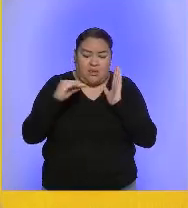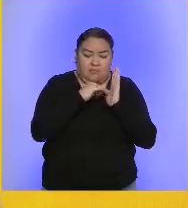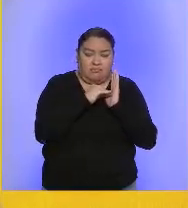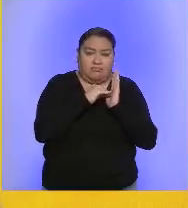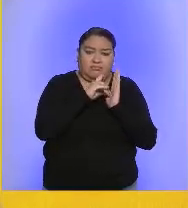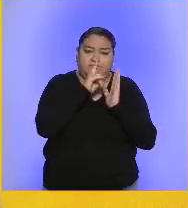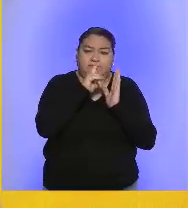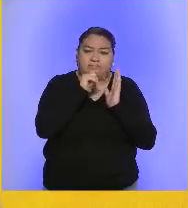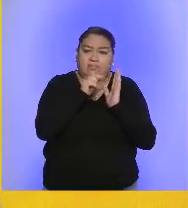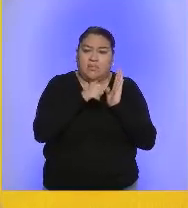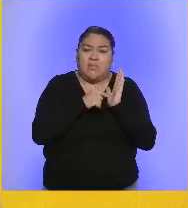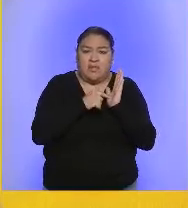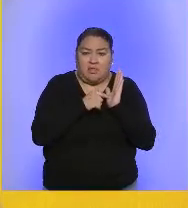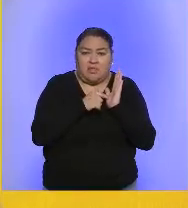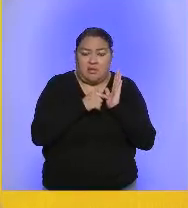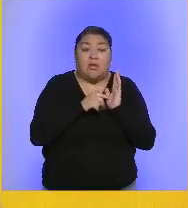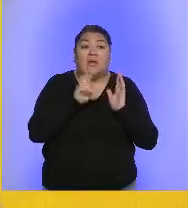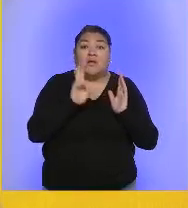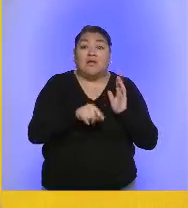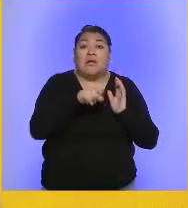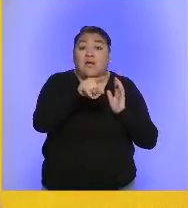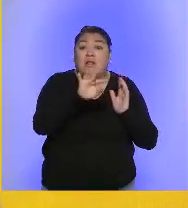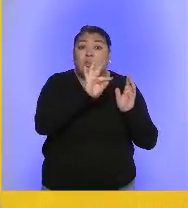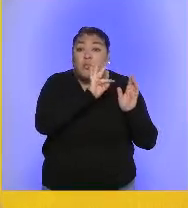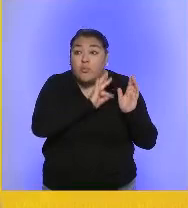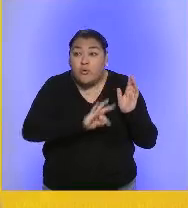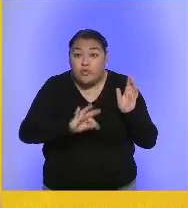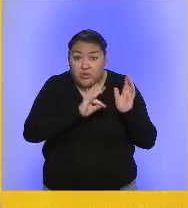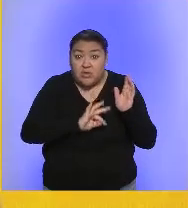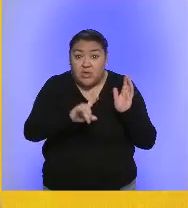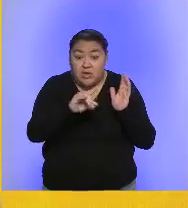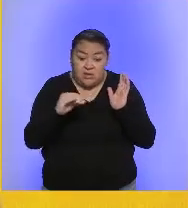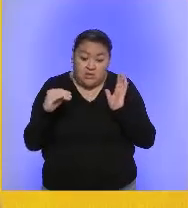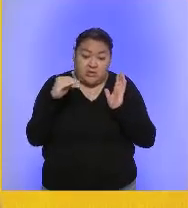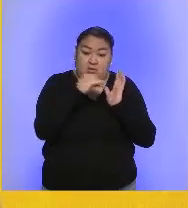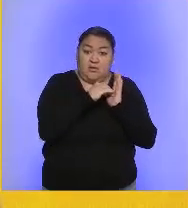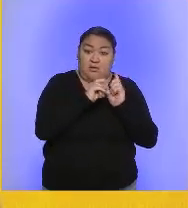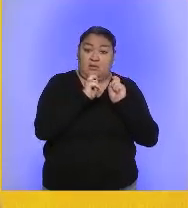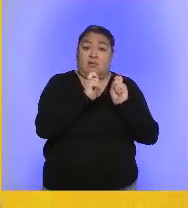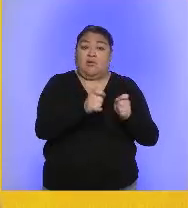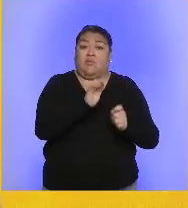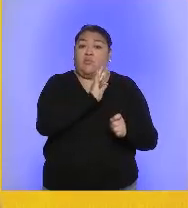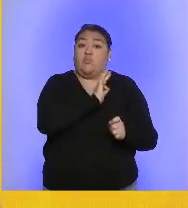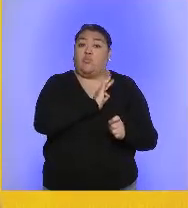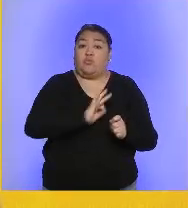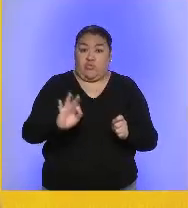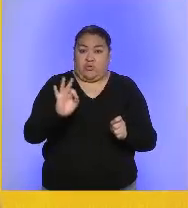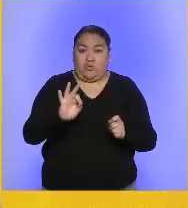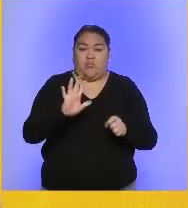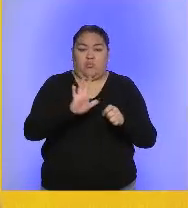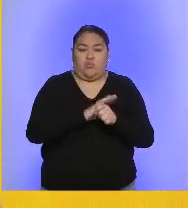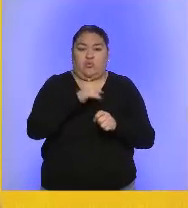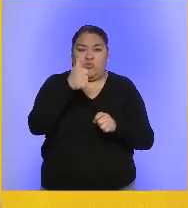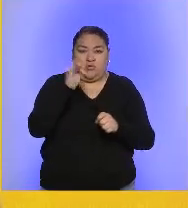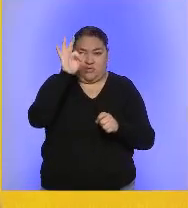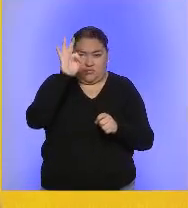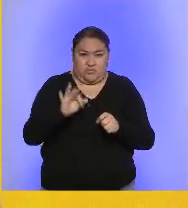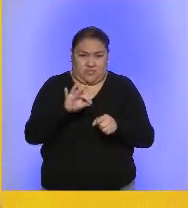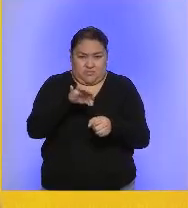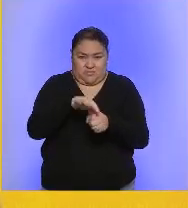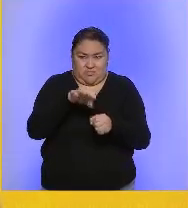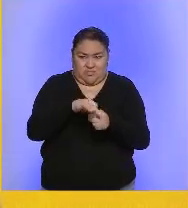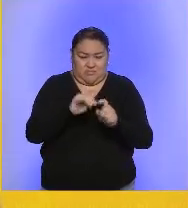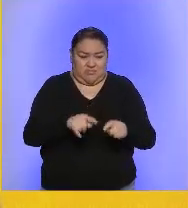umbral legal para acceder a la representación proporcional, porque llegó al 6% de su votación, se le quitó la